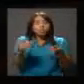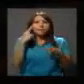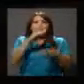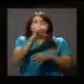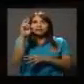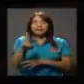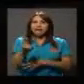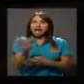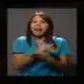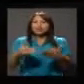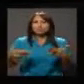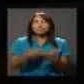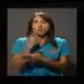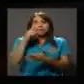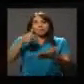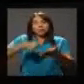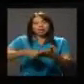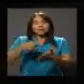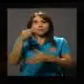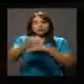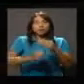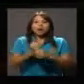alguien nuevo por quien votar para el 2014 gracias